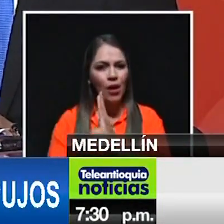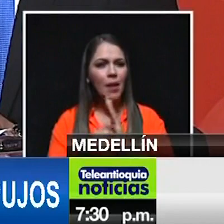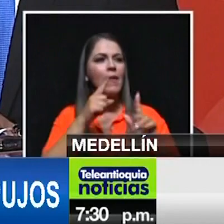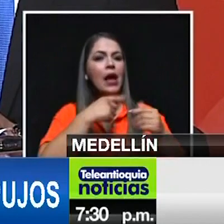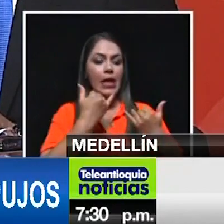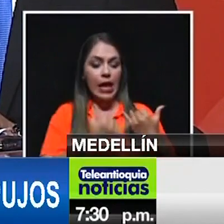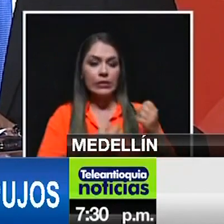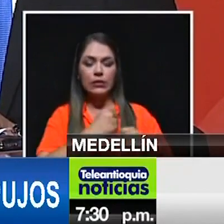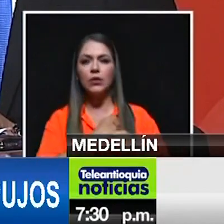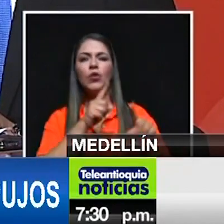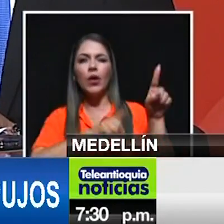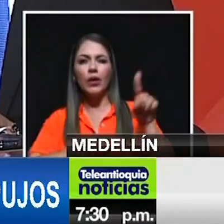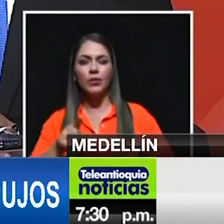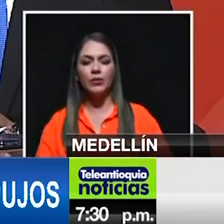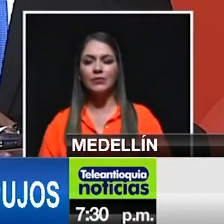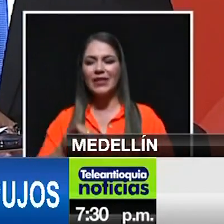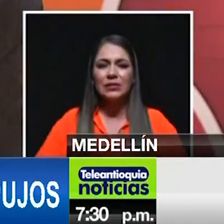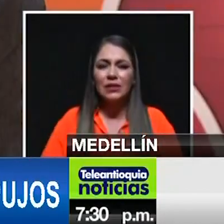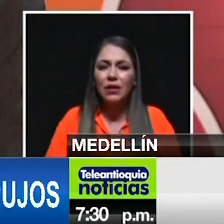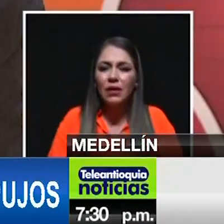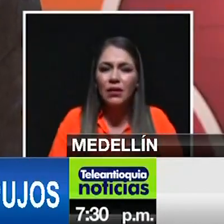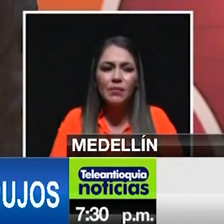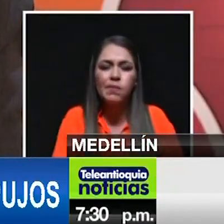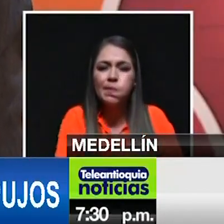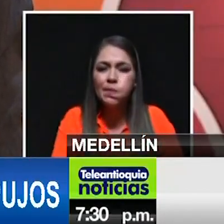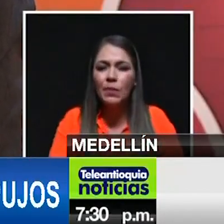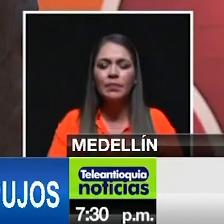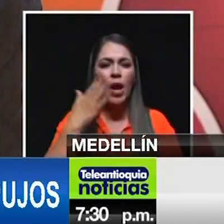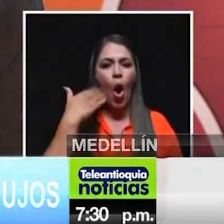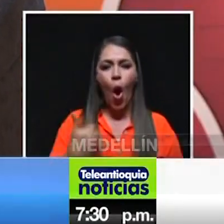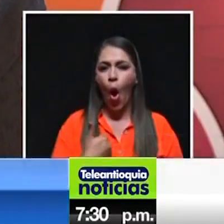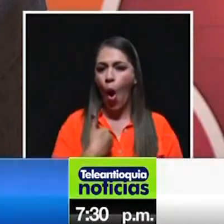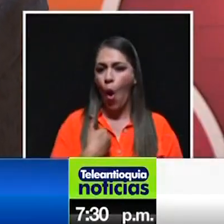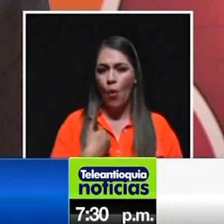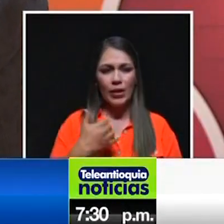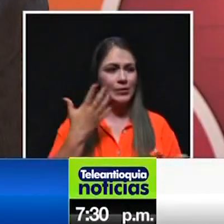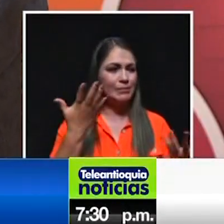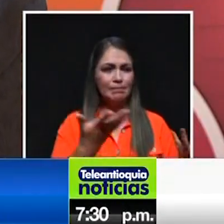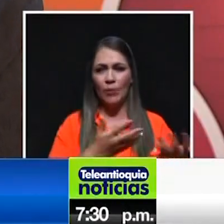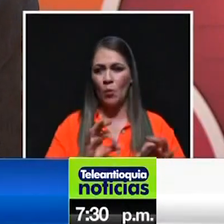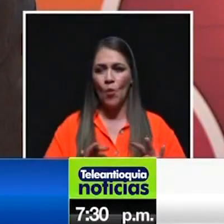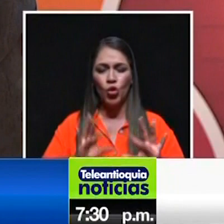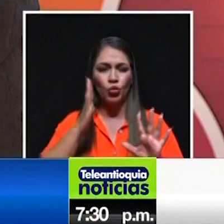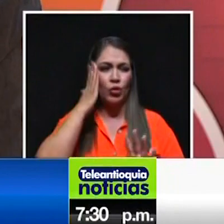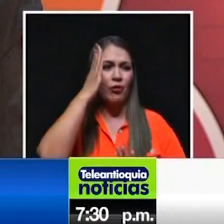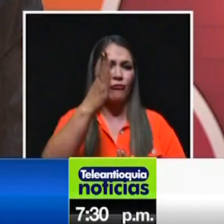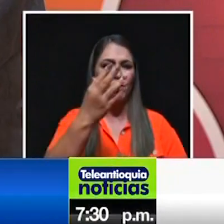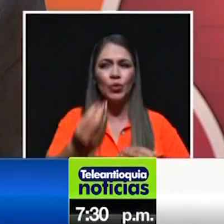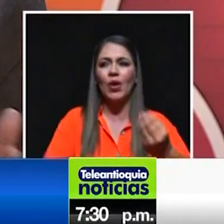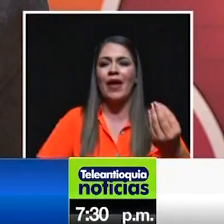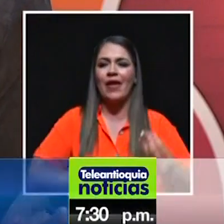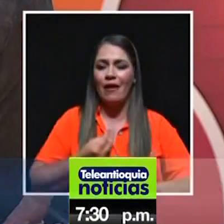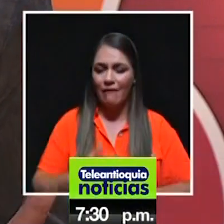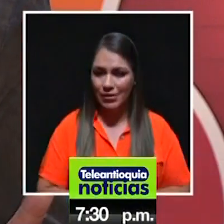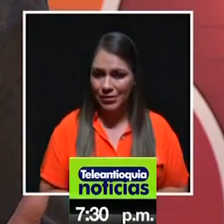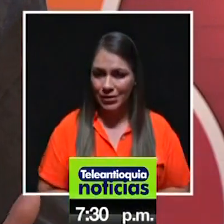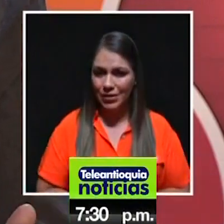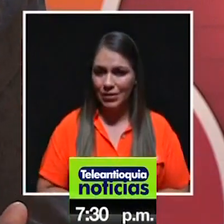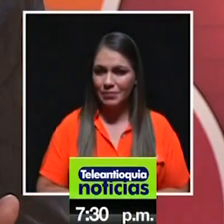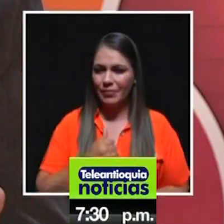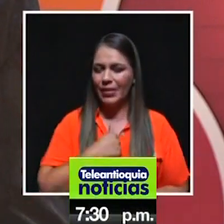los periodistas juan carlos velásquez e ignacio mejía jóvenes que no tienen futuro al no tener futuro entonces tienden a